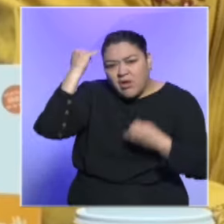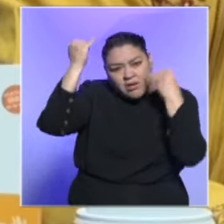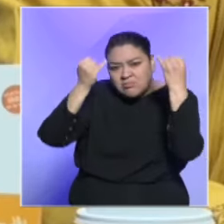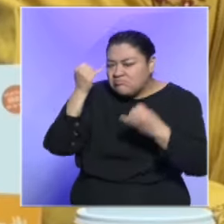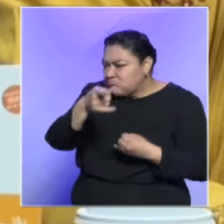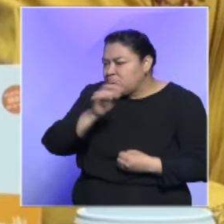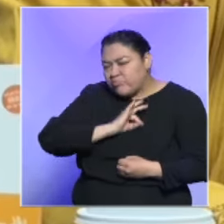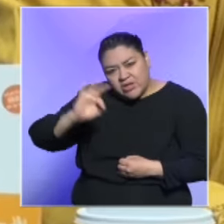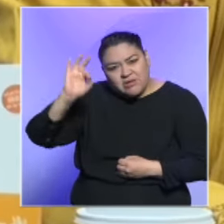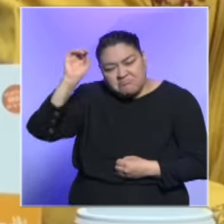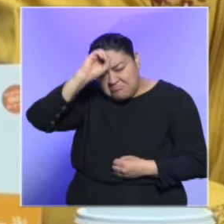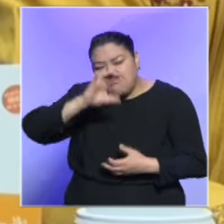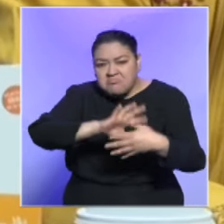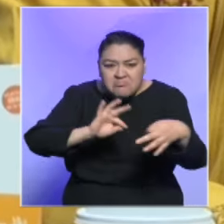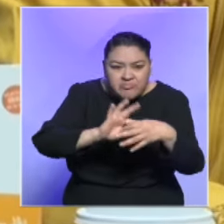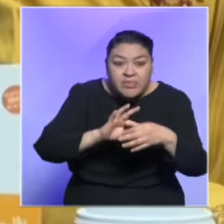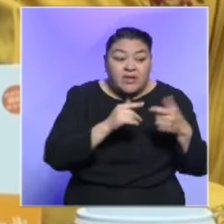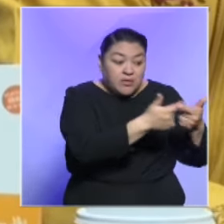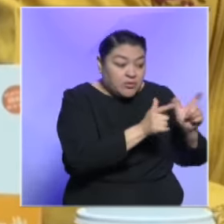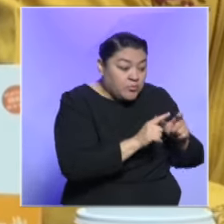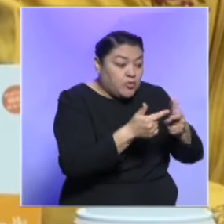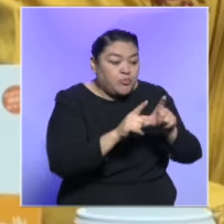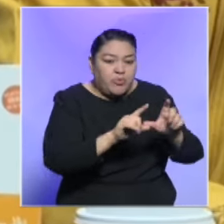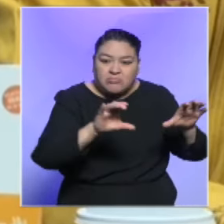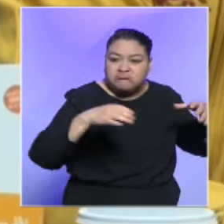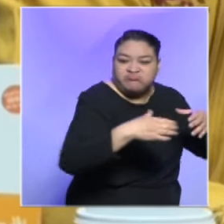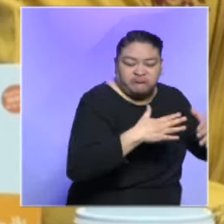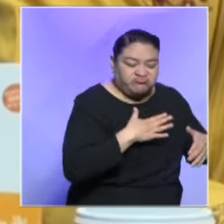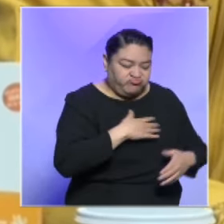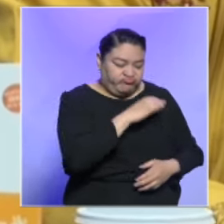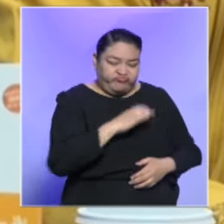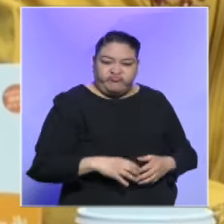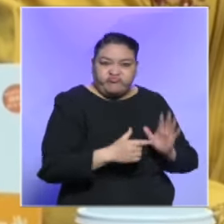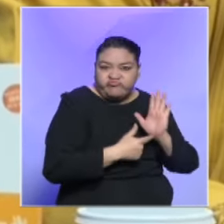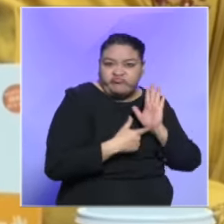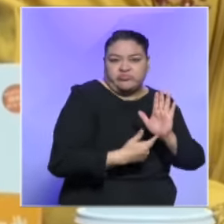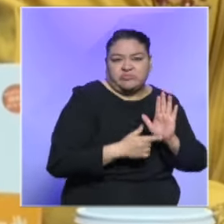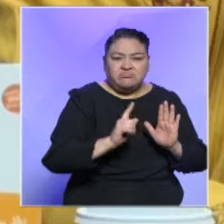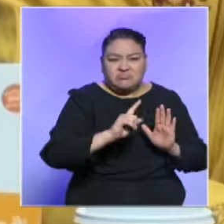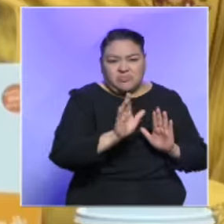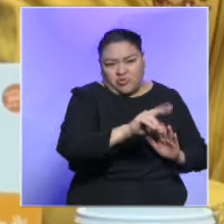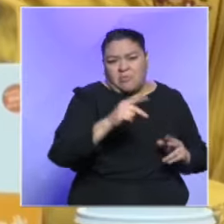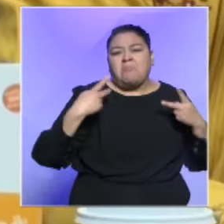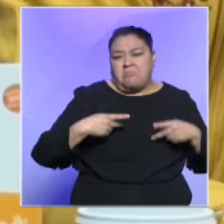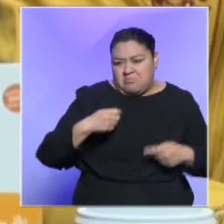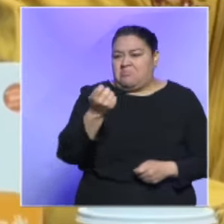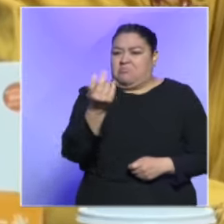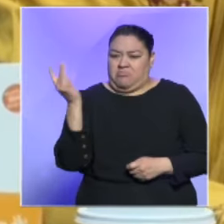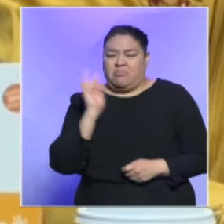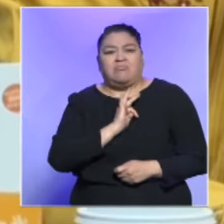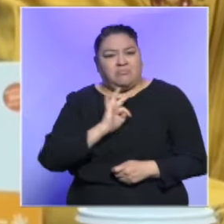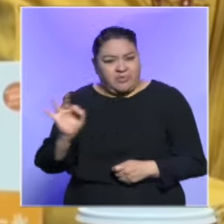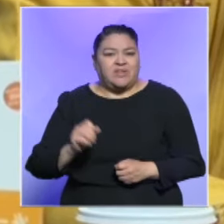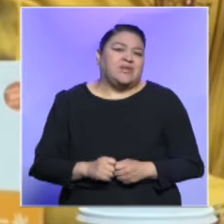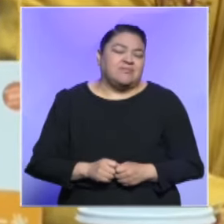y que los partidos políticos no sean los únicos que monopolicen la democracia en México. Creo que en ese